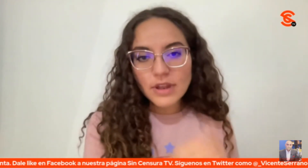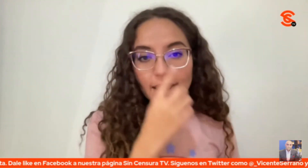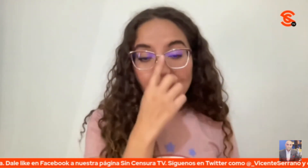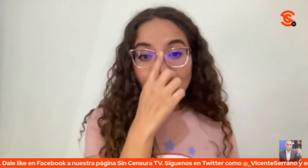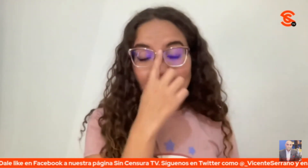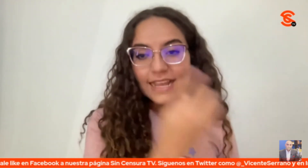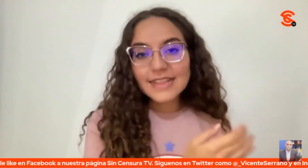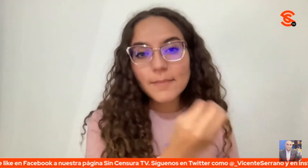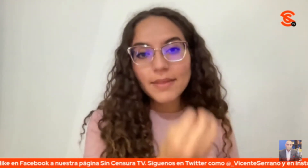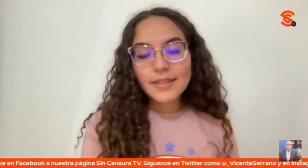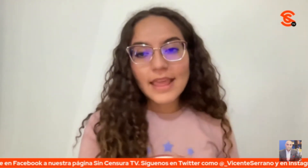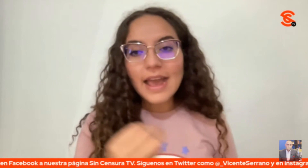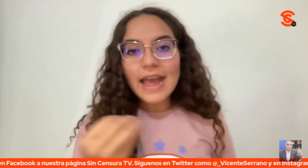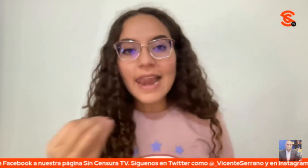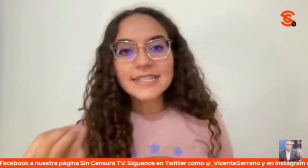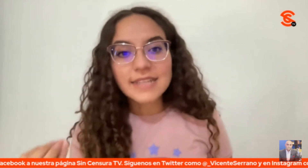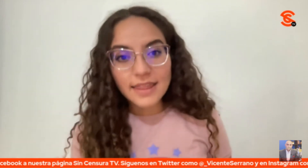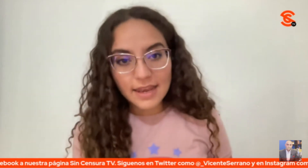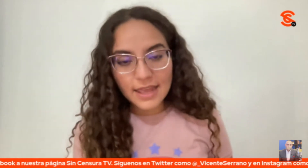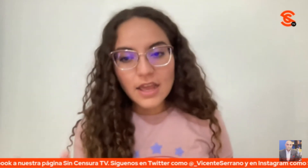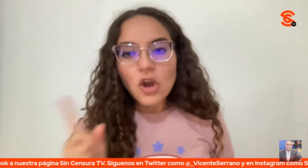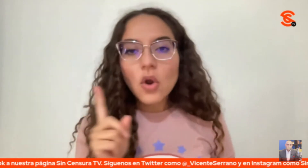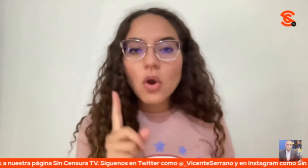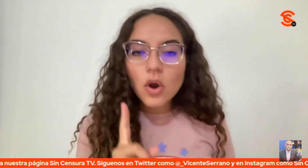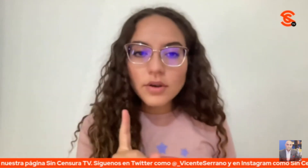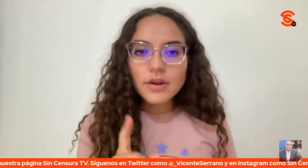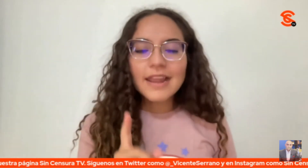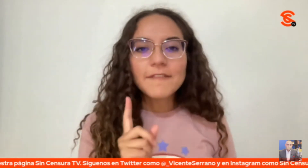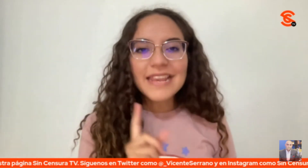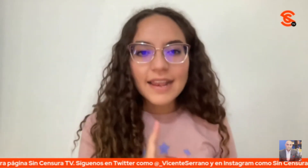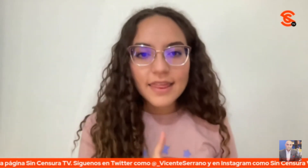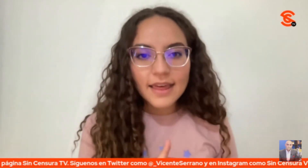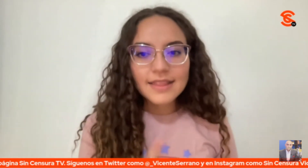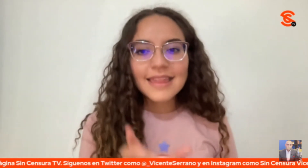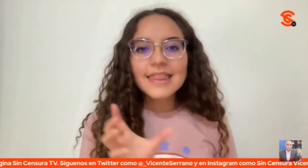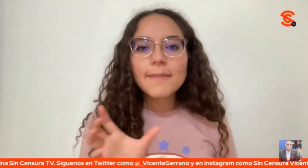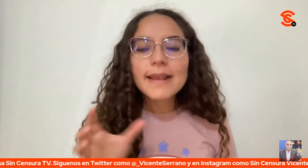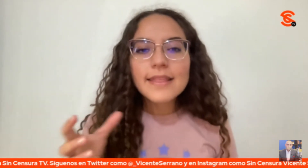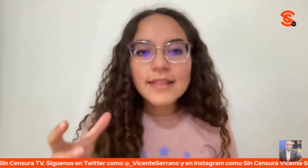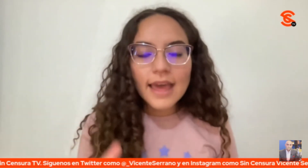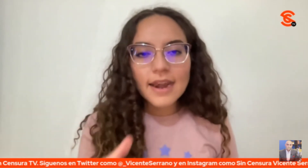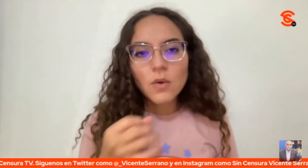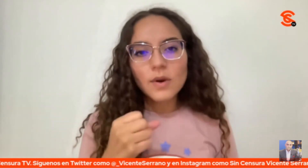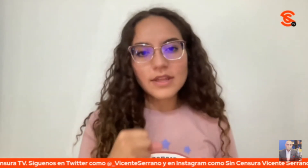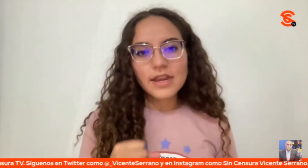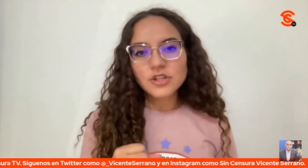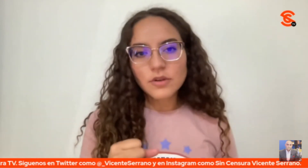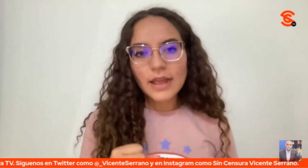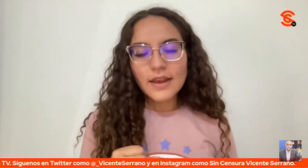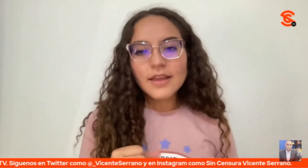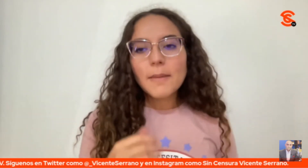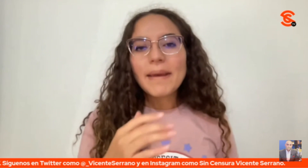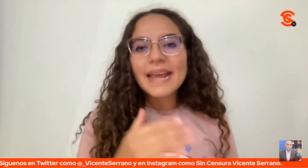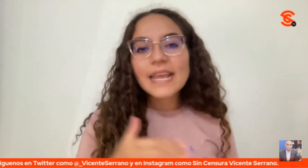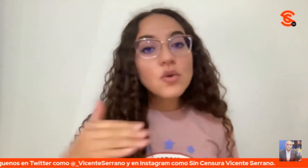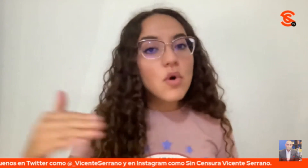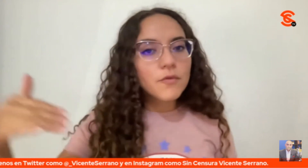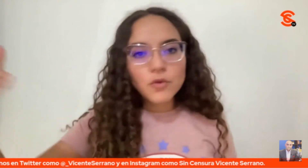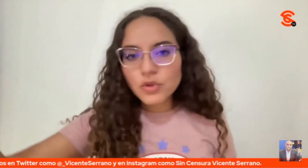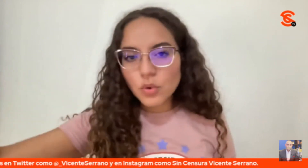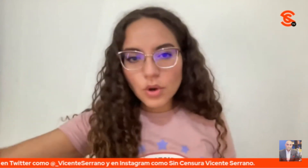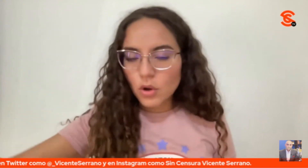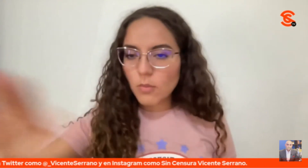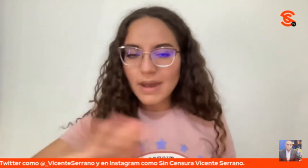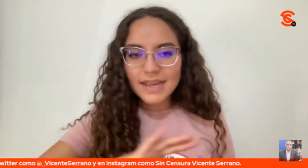Guardia Nacional directamente a la Sedena, con la finalidad de blindar la Guardia Nacional para que en